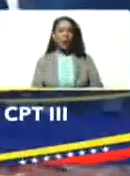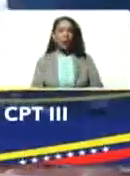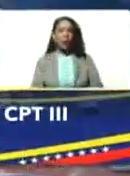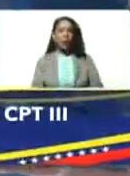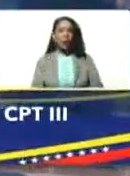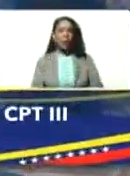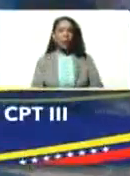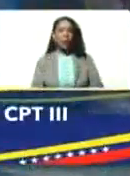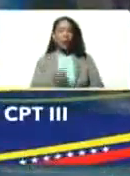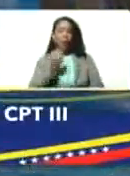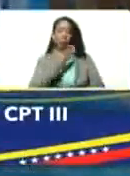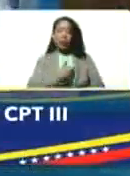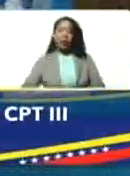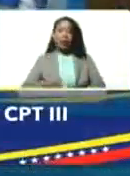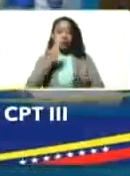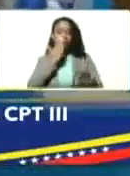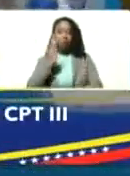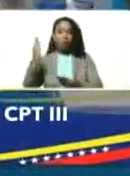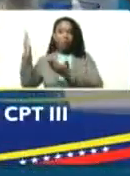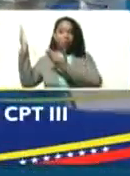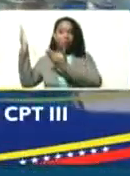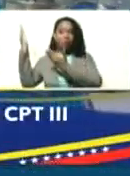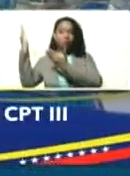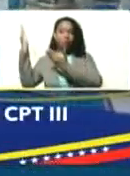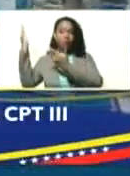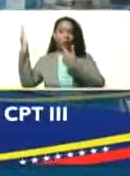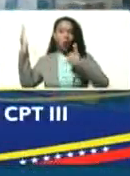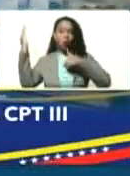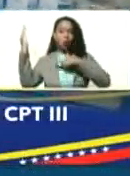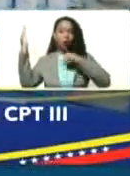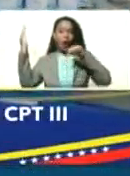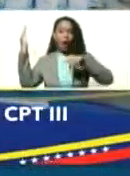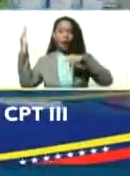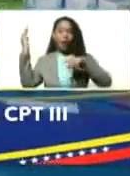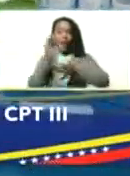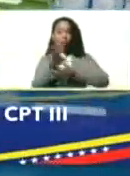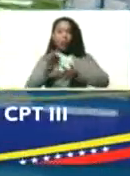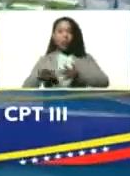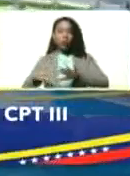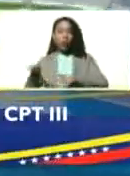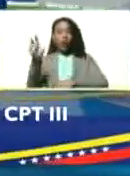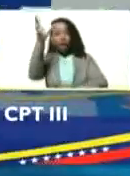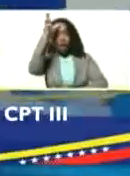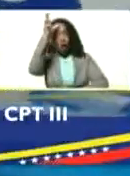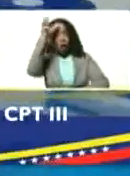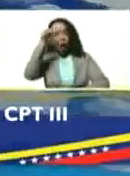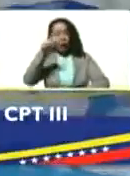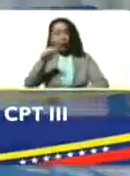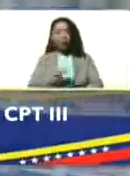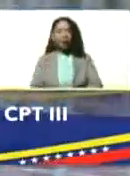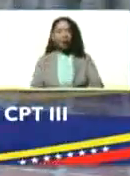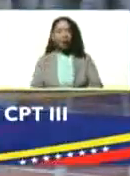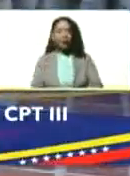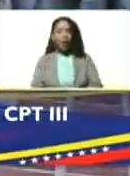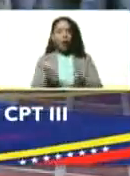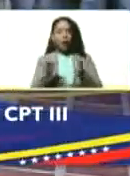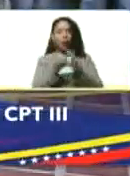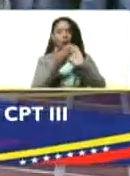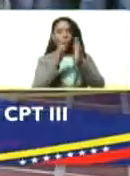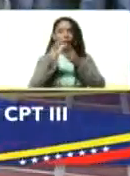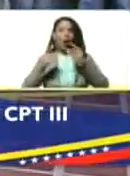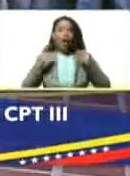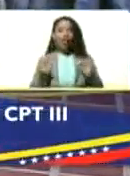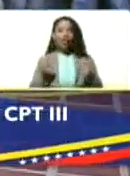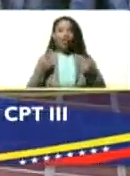Bueno, presidente, y con estas imágenes, nosotros aquí desde el municipio Falcón, península de Paraguaná, con las Bricomiles